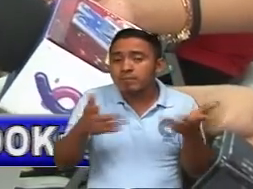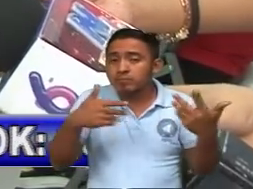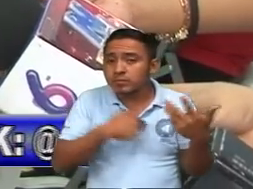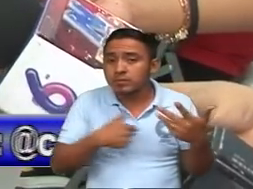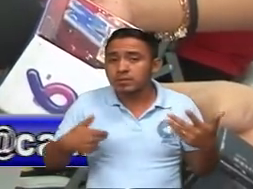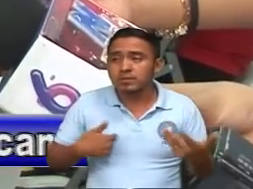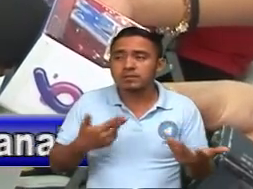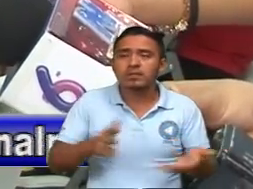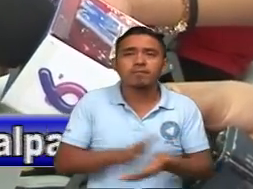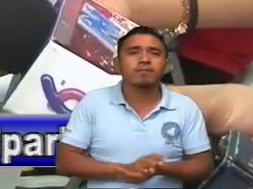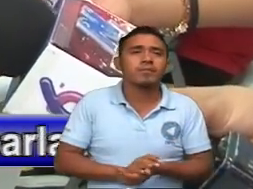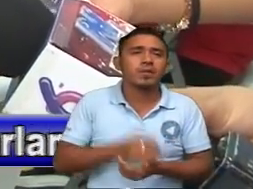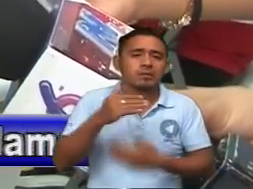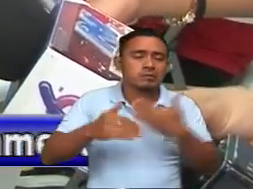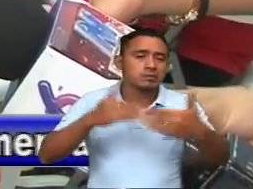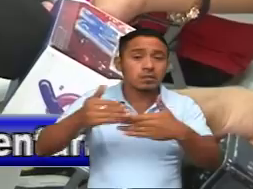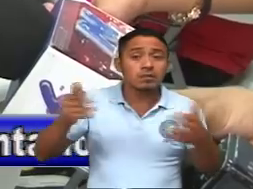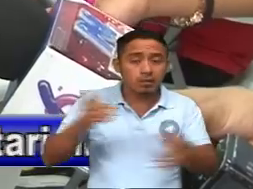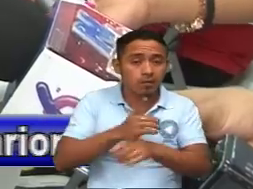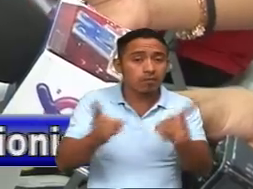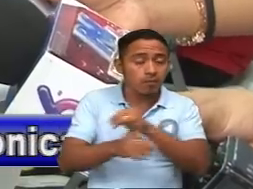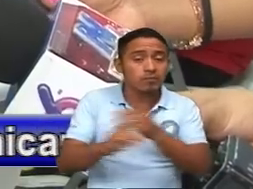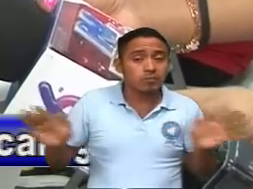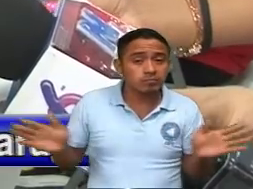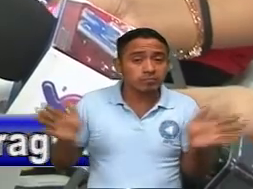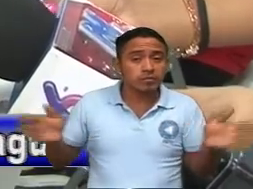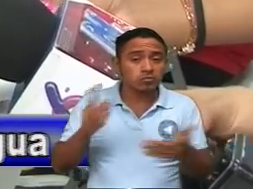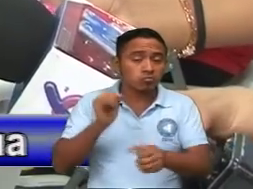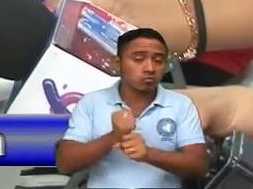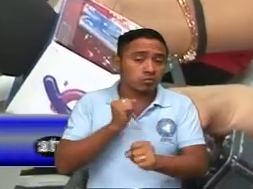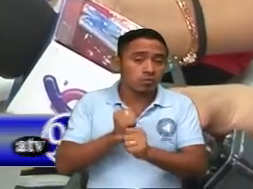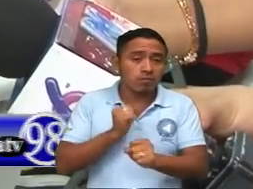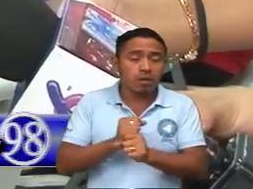es un proceso de que hay que estimular a los trabajadores